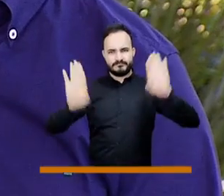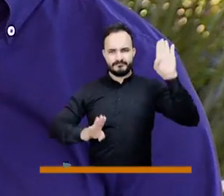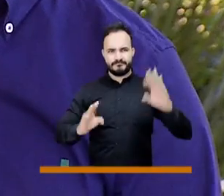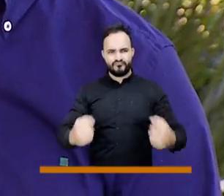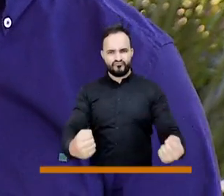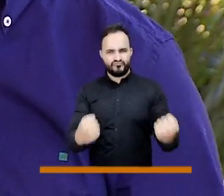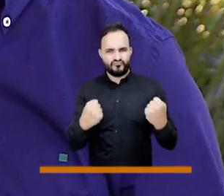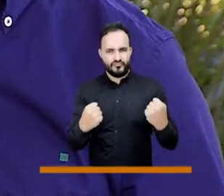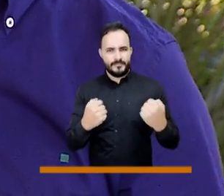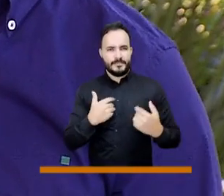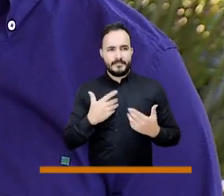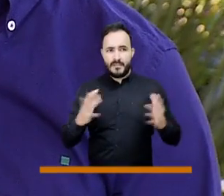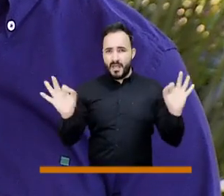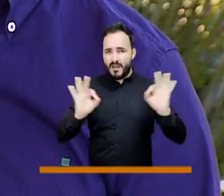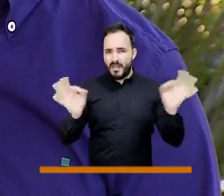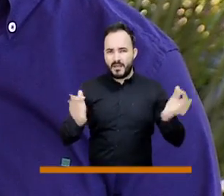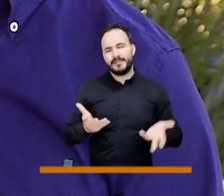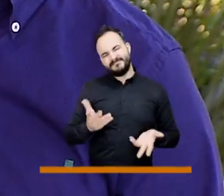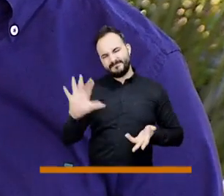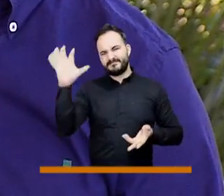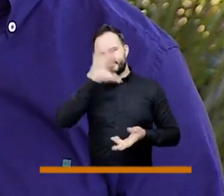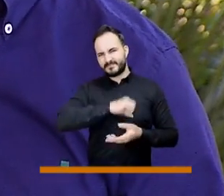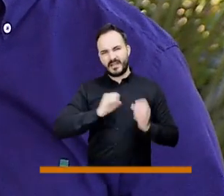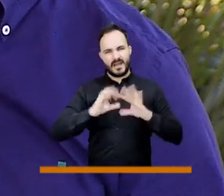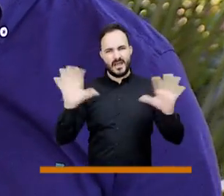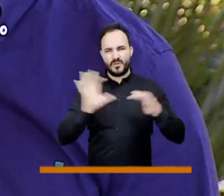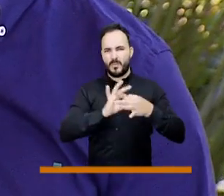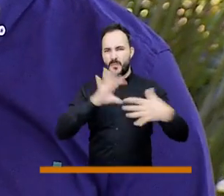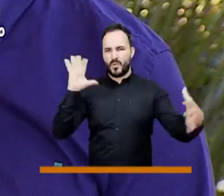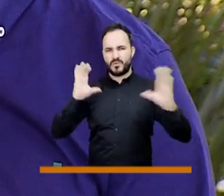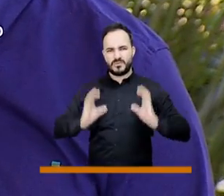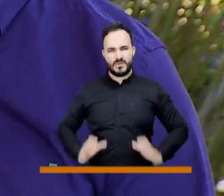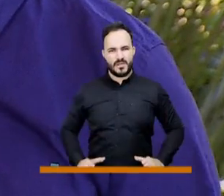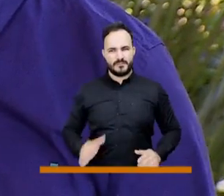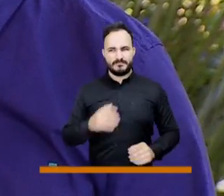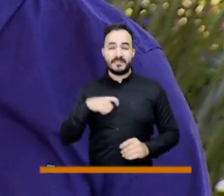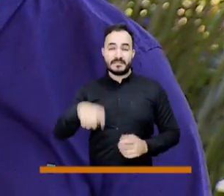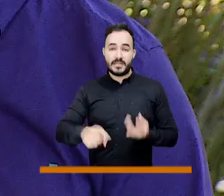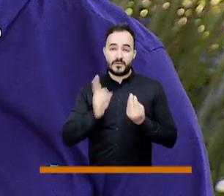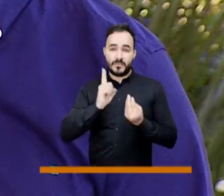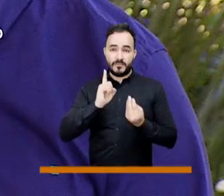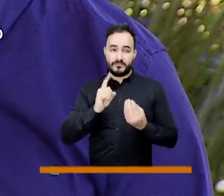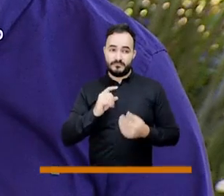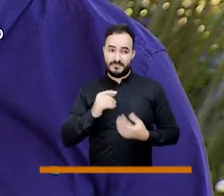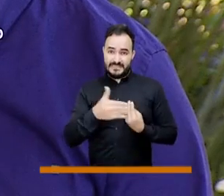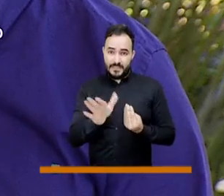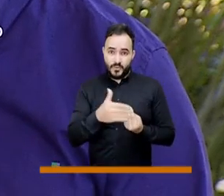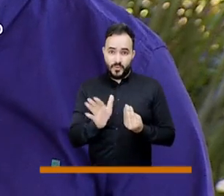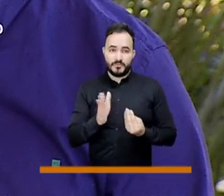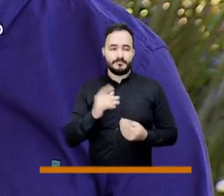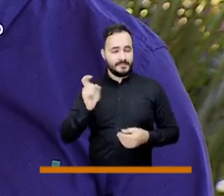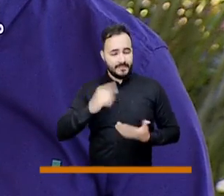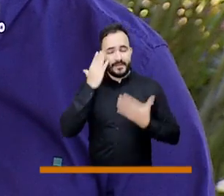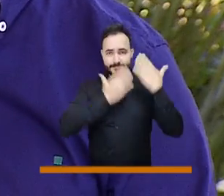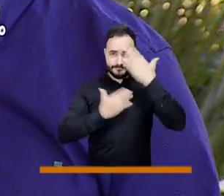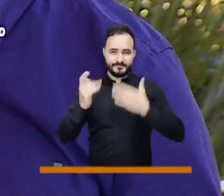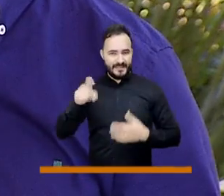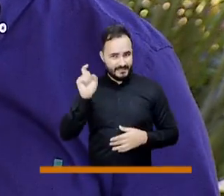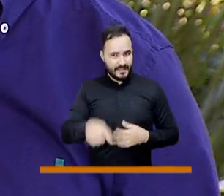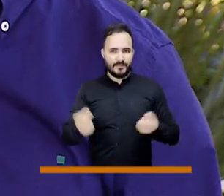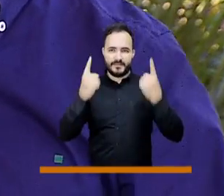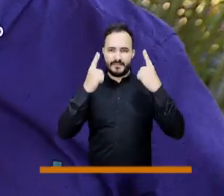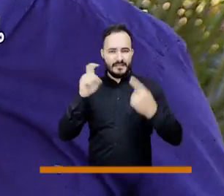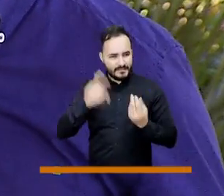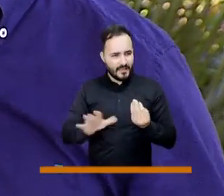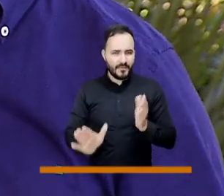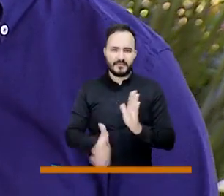fuerte indica que por supuesto hay una desconexión con los ciudadanos que el partido tiene que entender, que tiene que